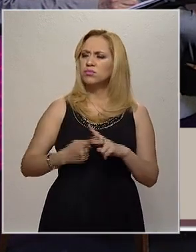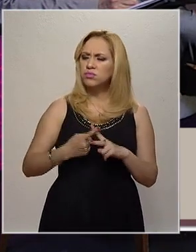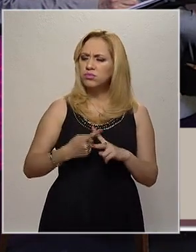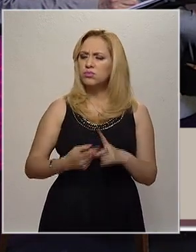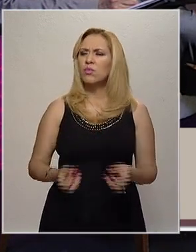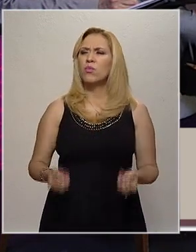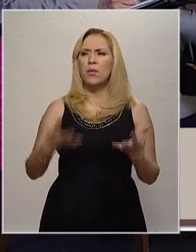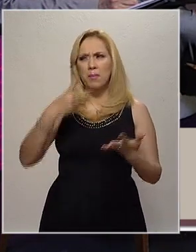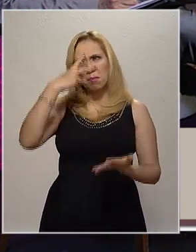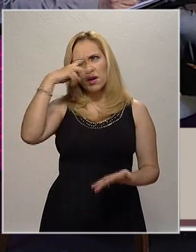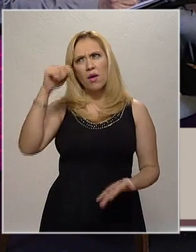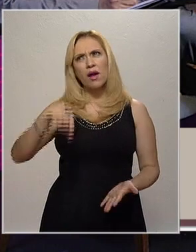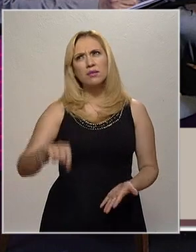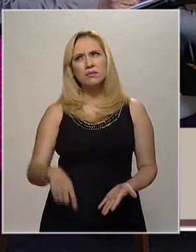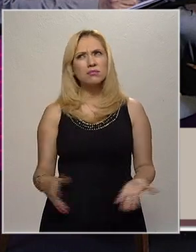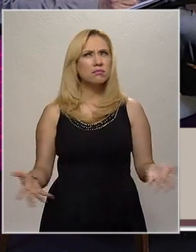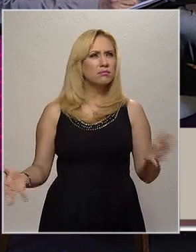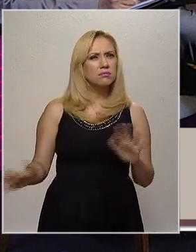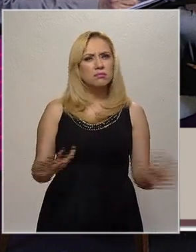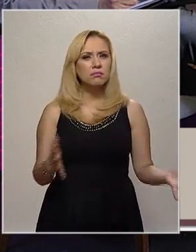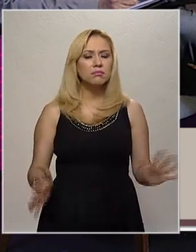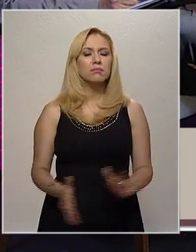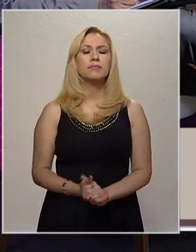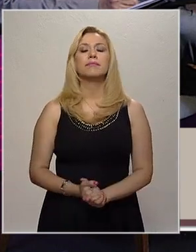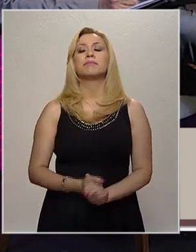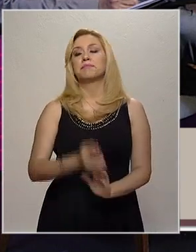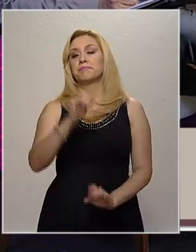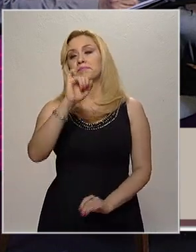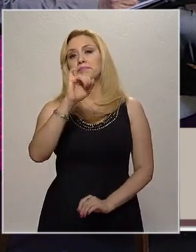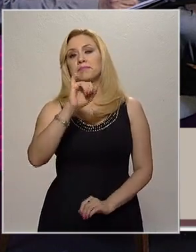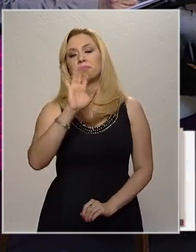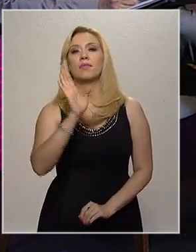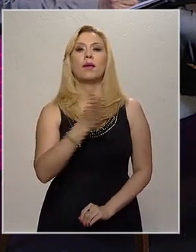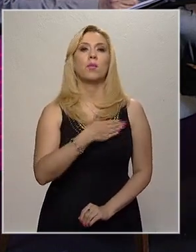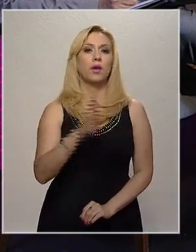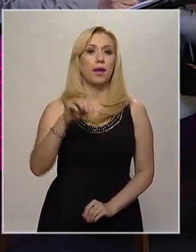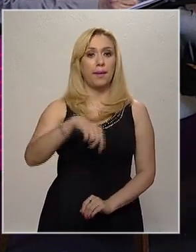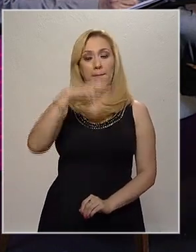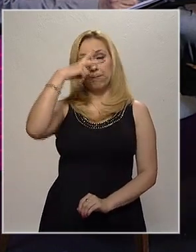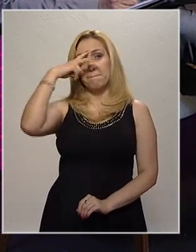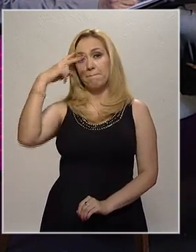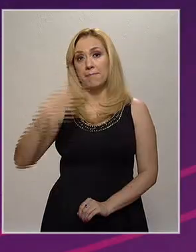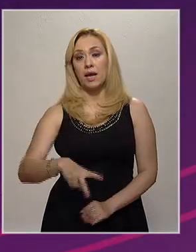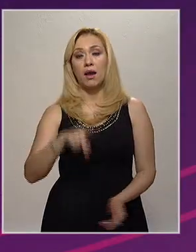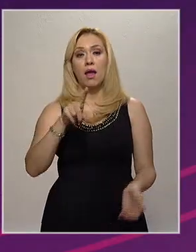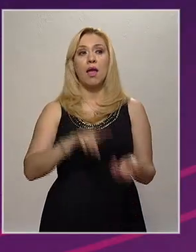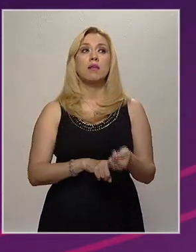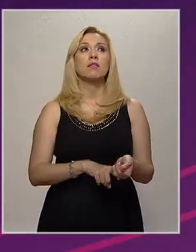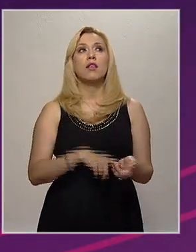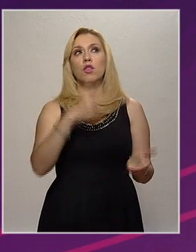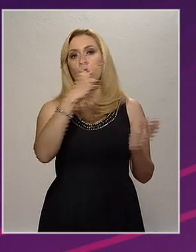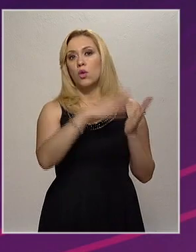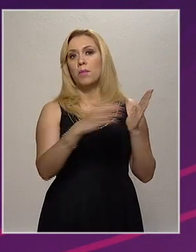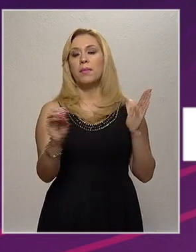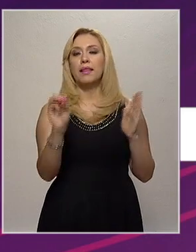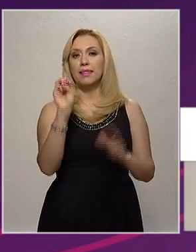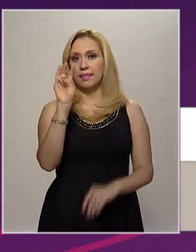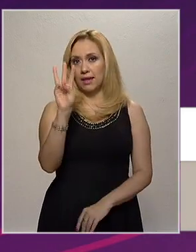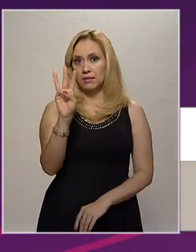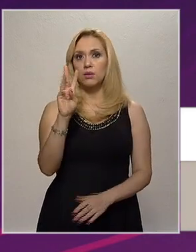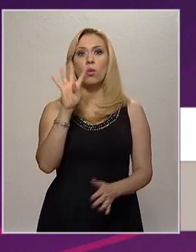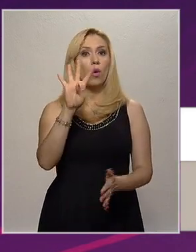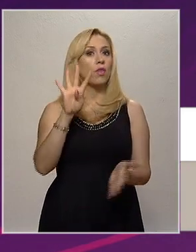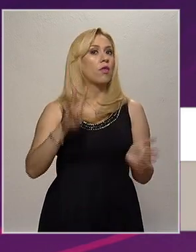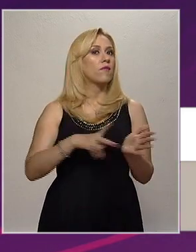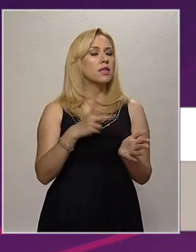reproductiva en México. Sí, justamente, bueno, en México se viene haciendo desde el 2003 y se ha hecho en 4